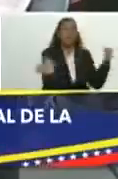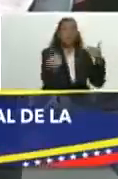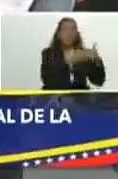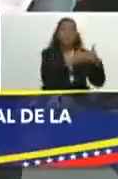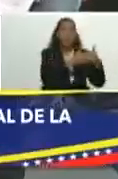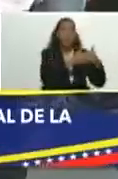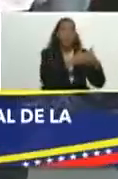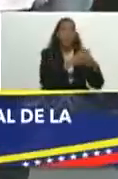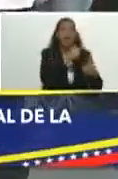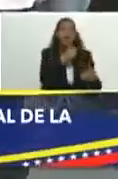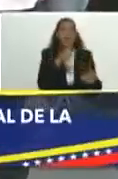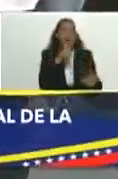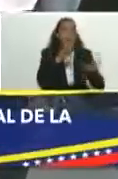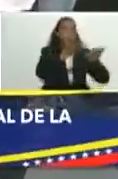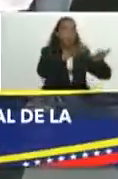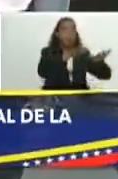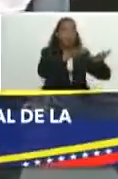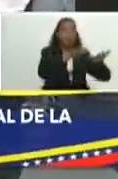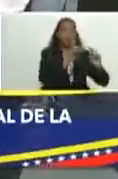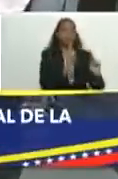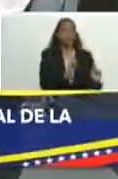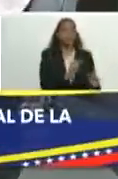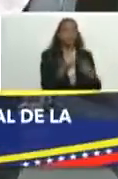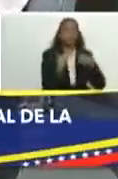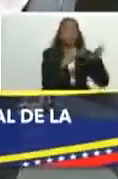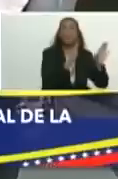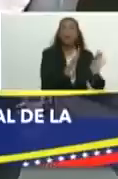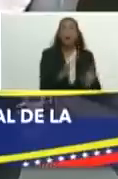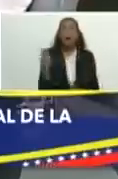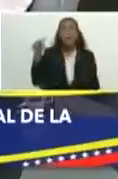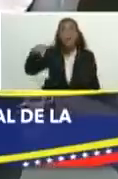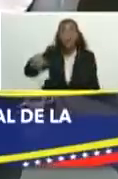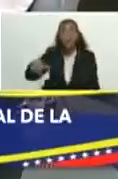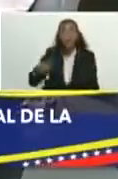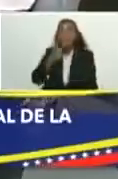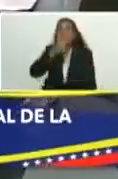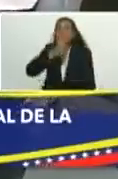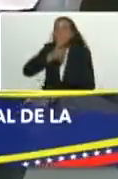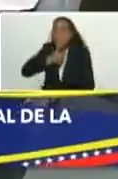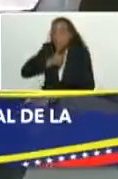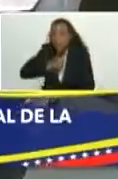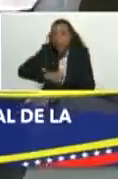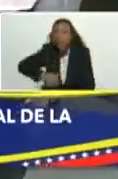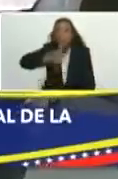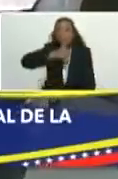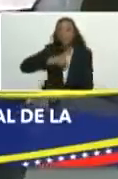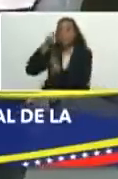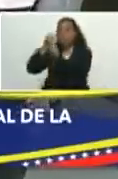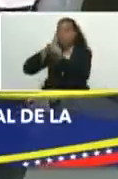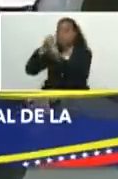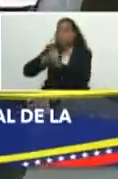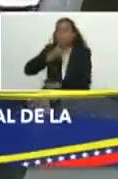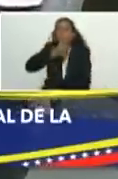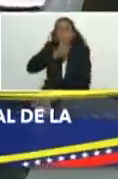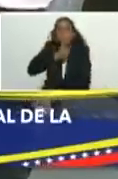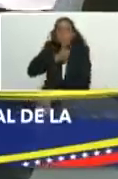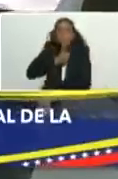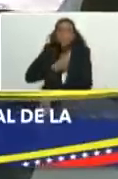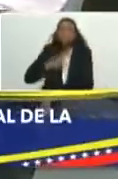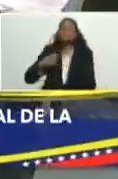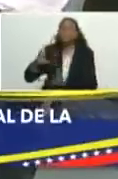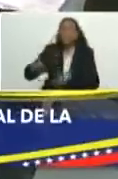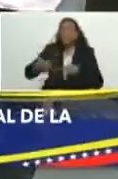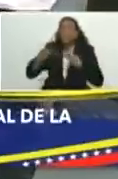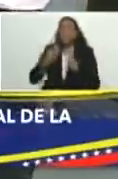las computadoras, pero no contaban que aquí hay un pueblo dispuesto a resistir, dispuesto a luchar, y la clase obrera